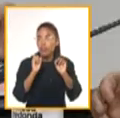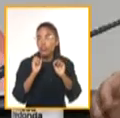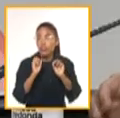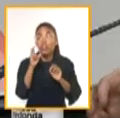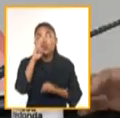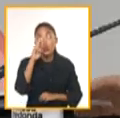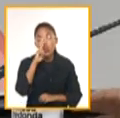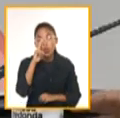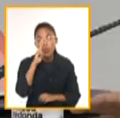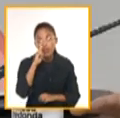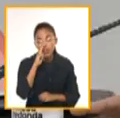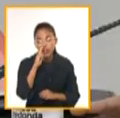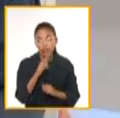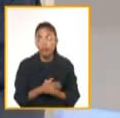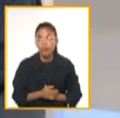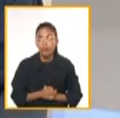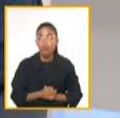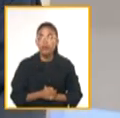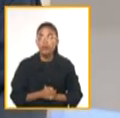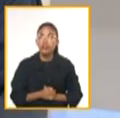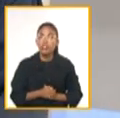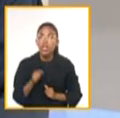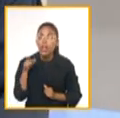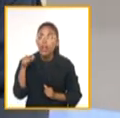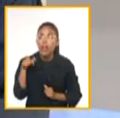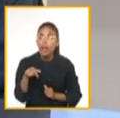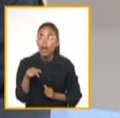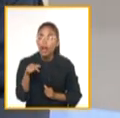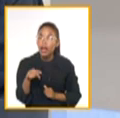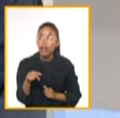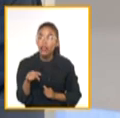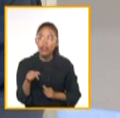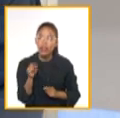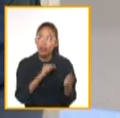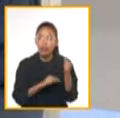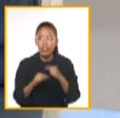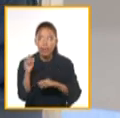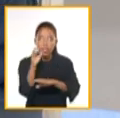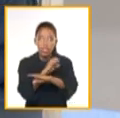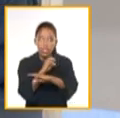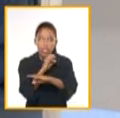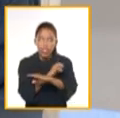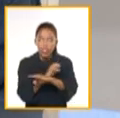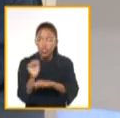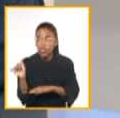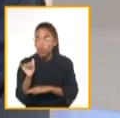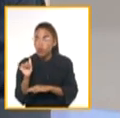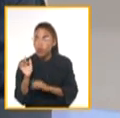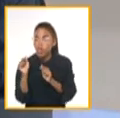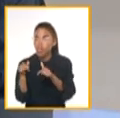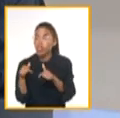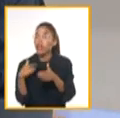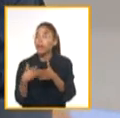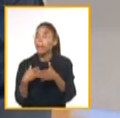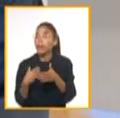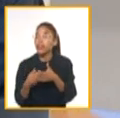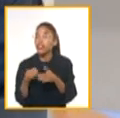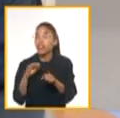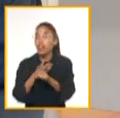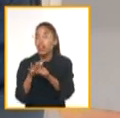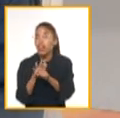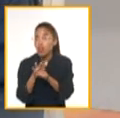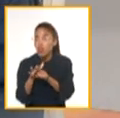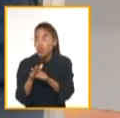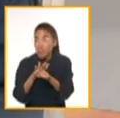es Anavanilla, el corazón. Anavanilla es el corazón del centro, como es el corazón, la central de aquí de Boca de Jaruco. ¿Qué nos pasó esta vez? Boca de Jaruco